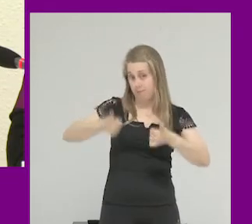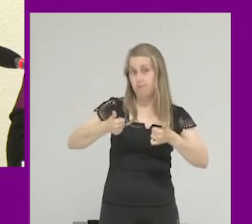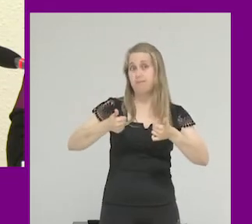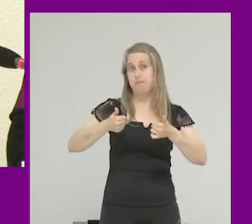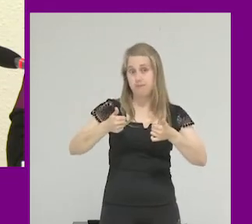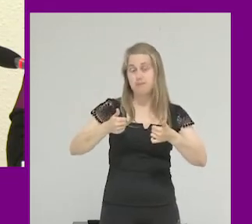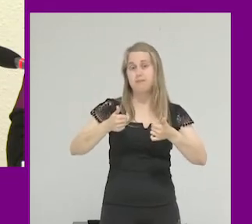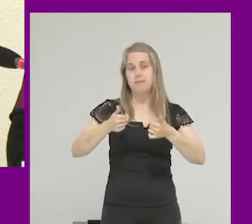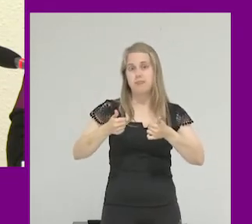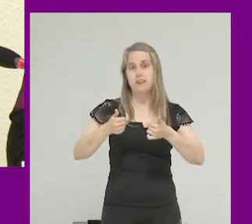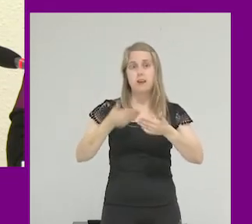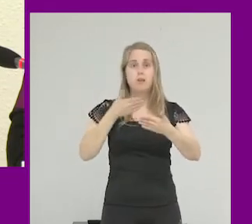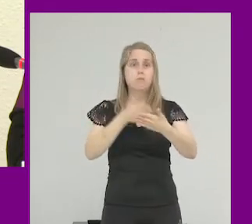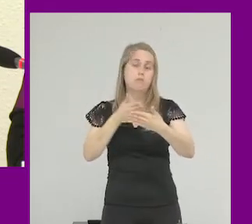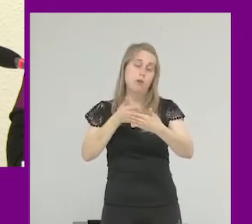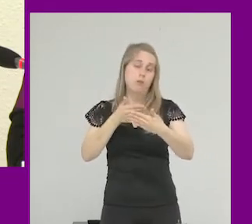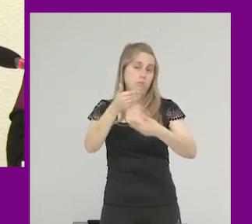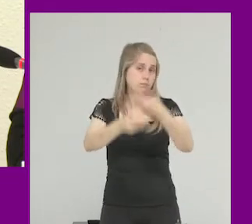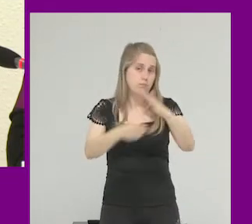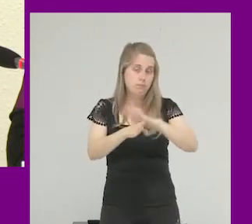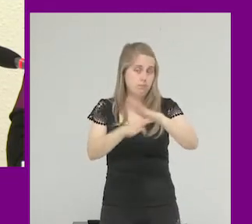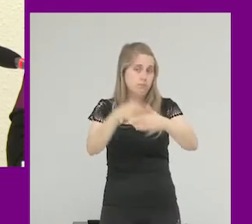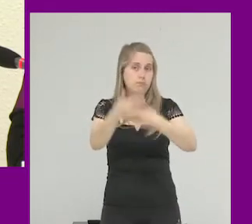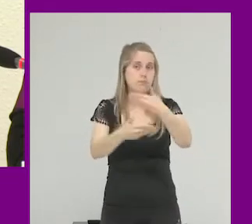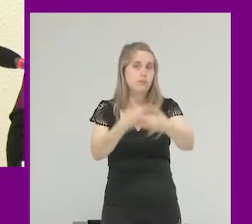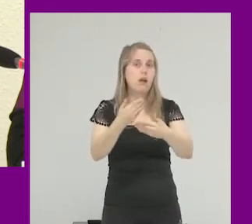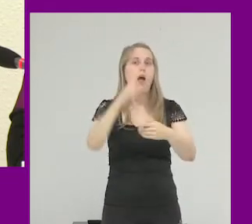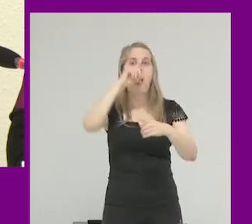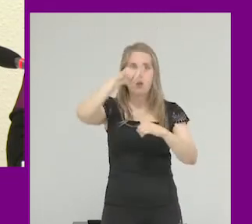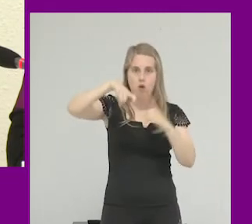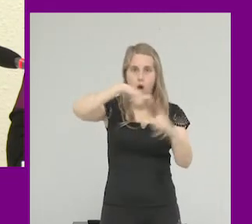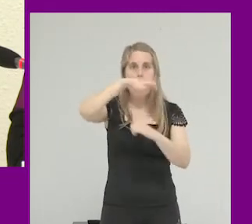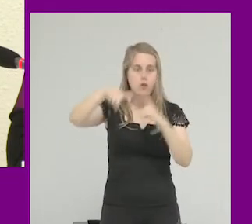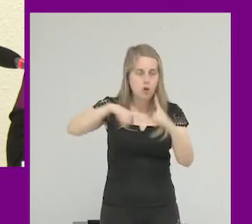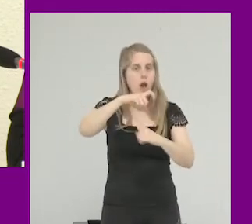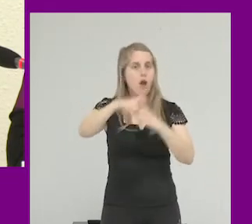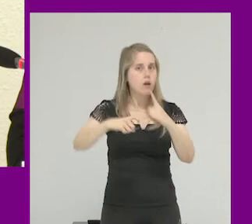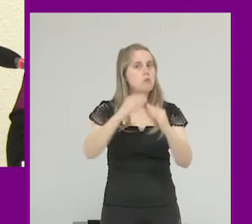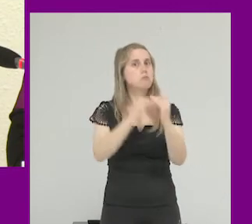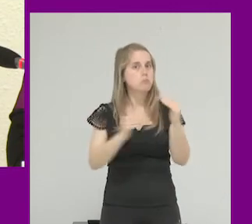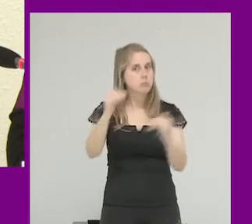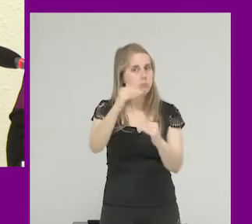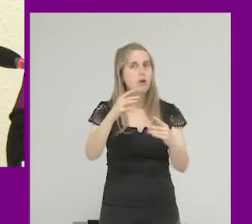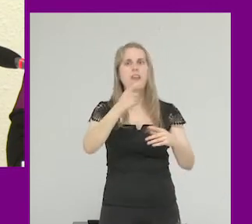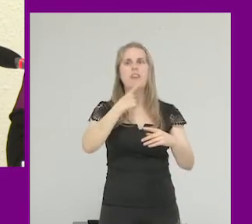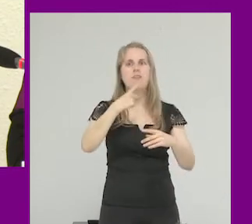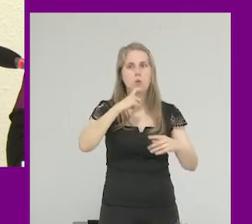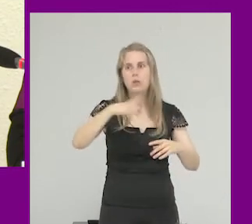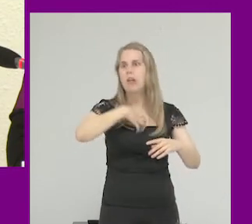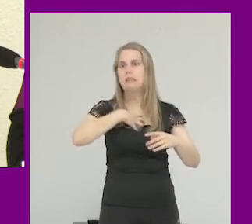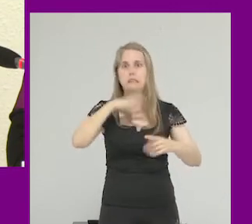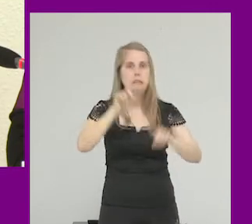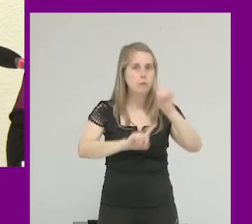que ininterrumpidamente se ha hecho año tras año superando todas las dificultades,